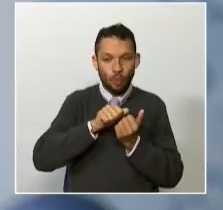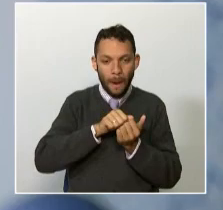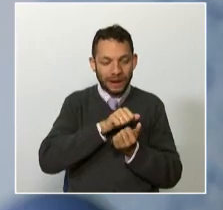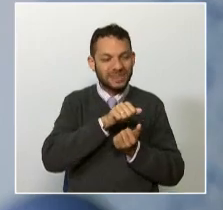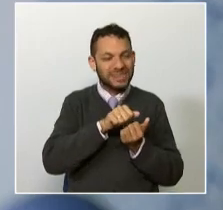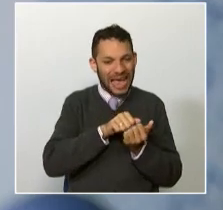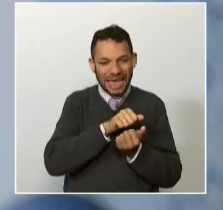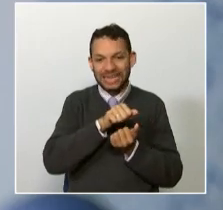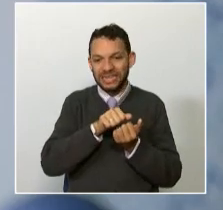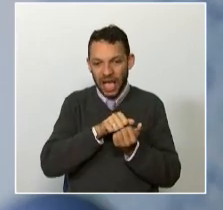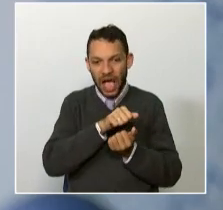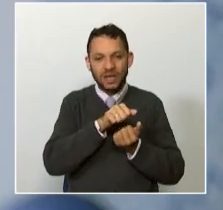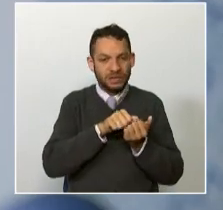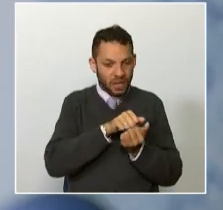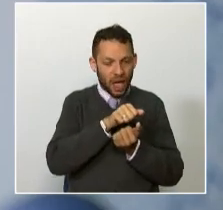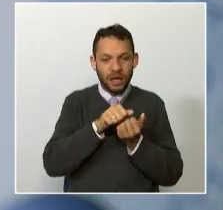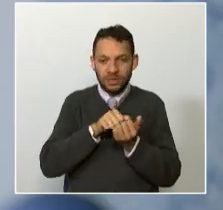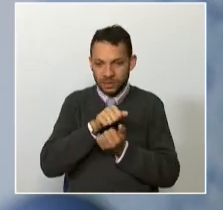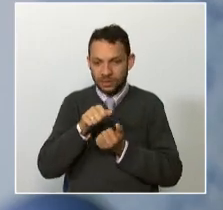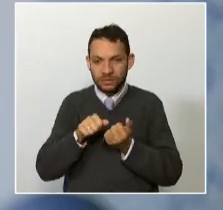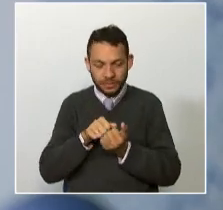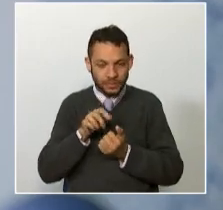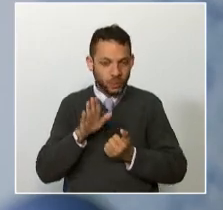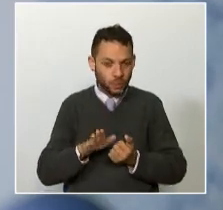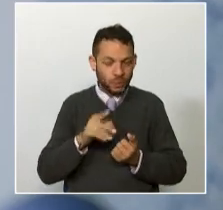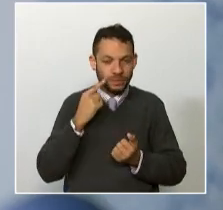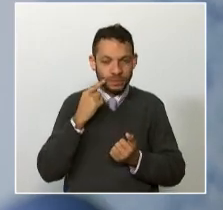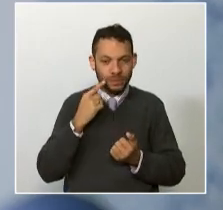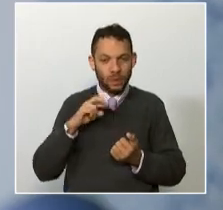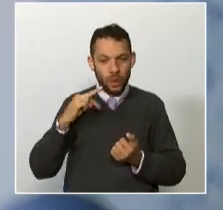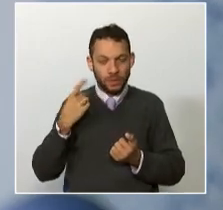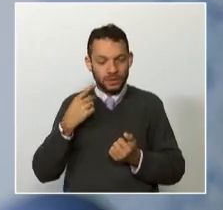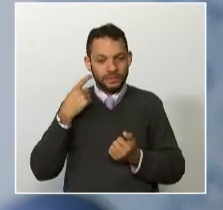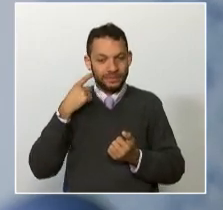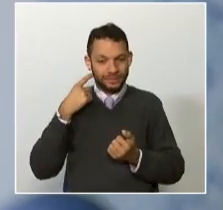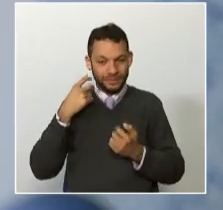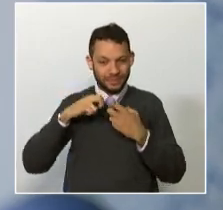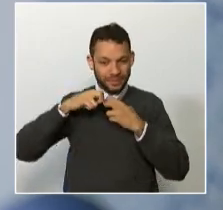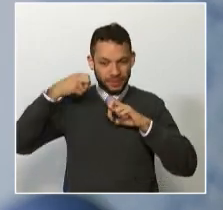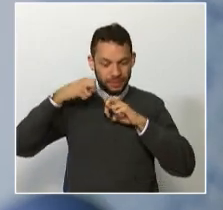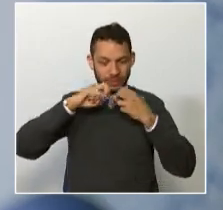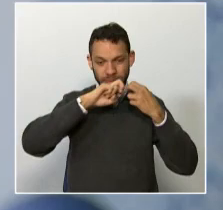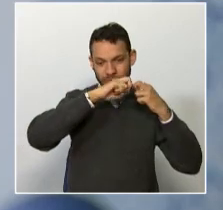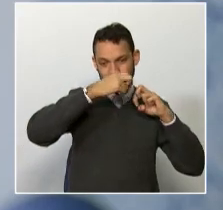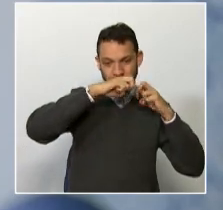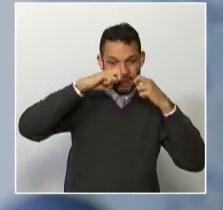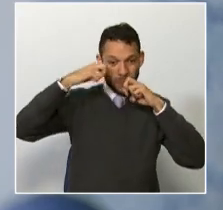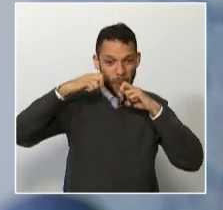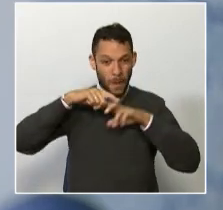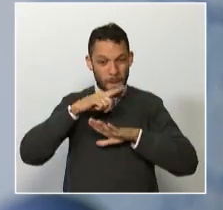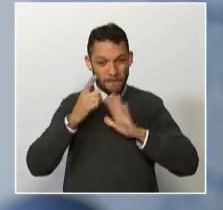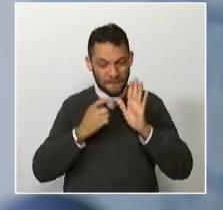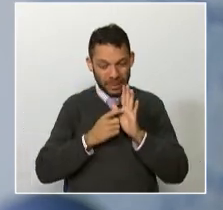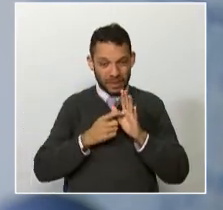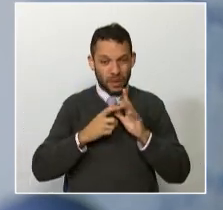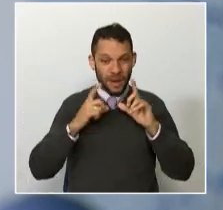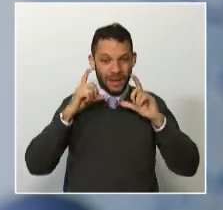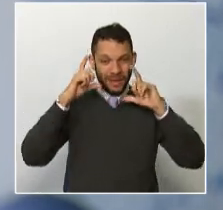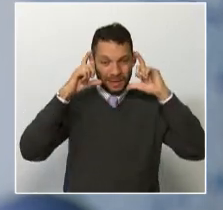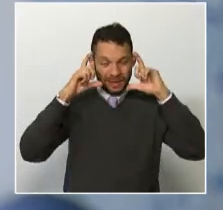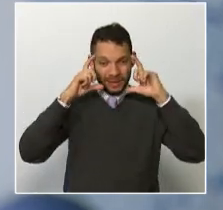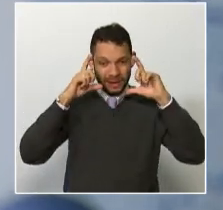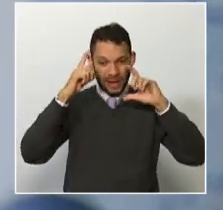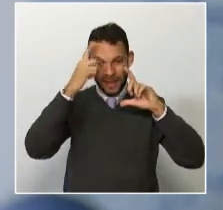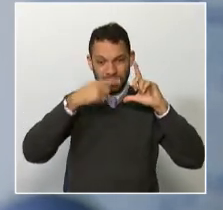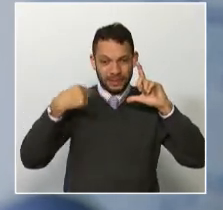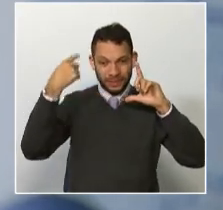tenemos el macetero y profundamente tenemos los pterigoideos, pterigoideo medial, pterigoideo lateral, que son unos musculitos que nos